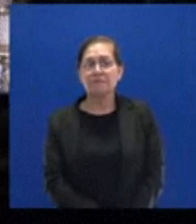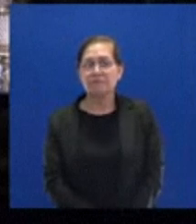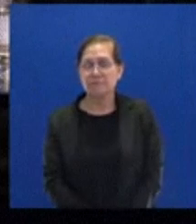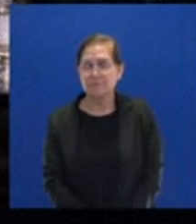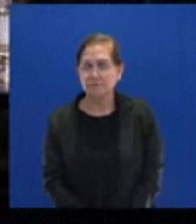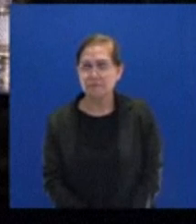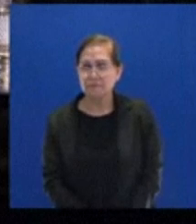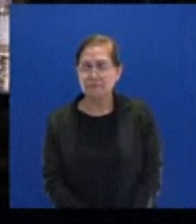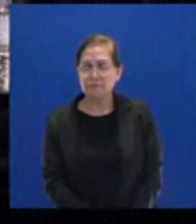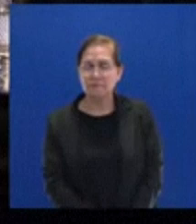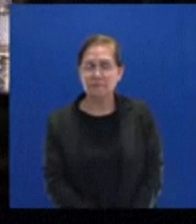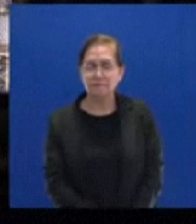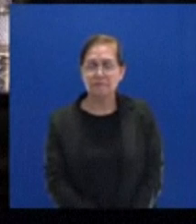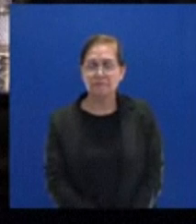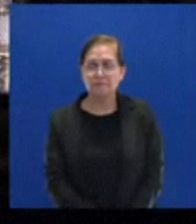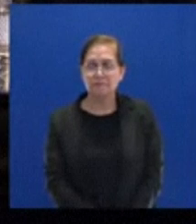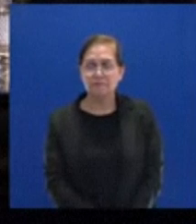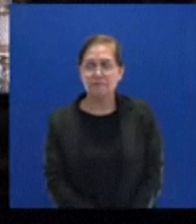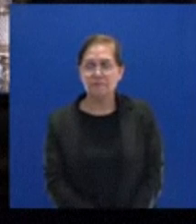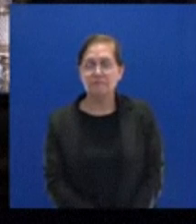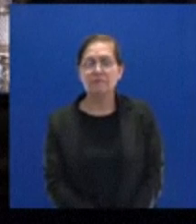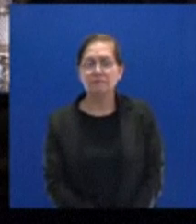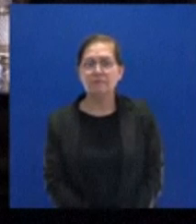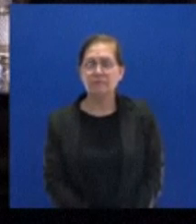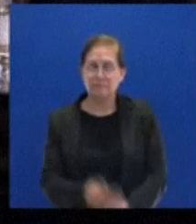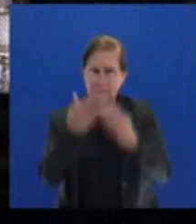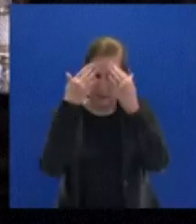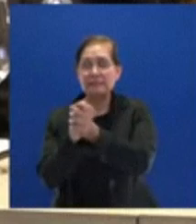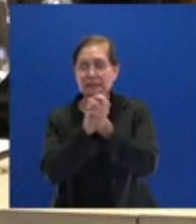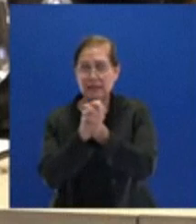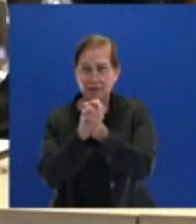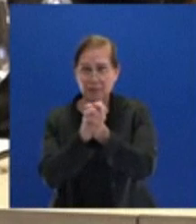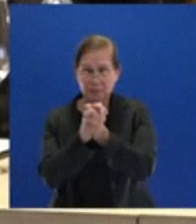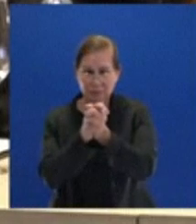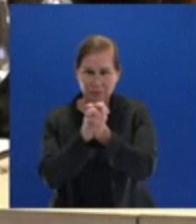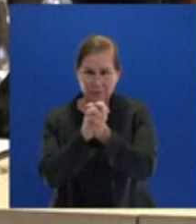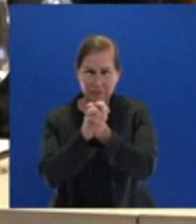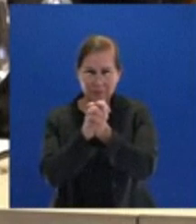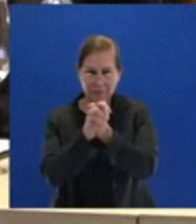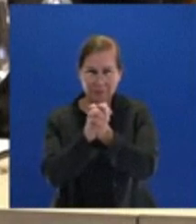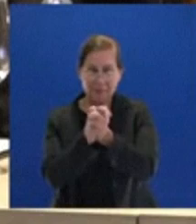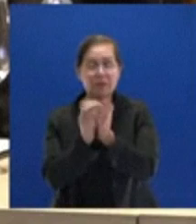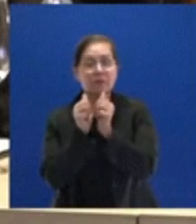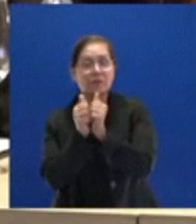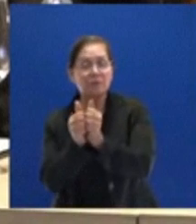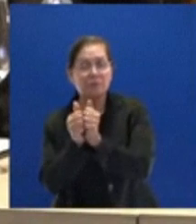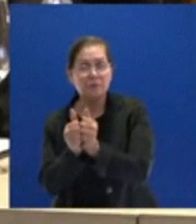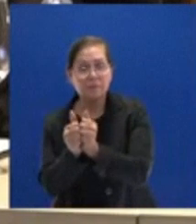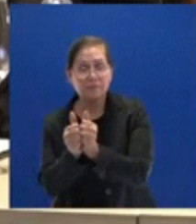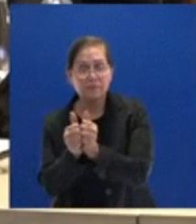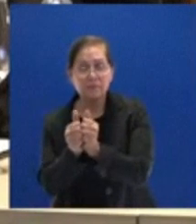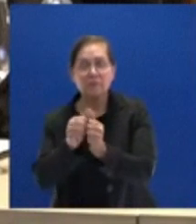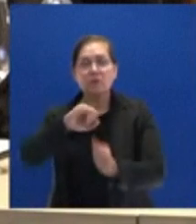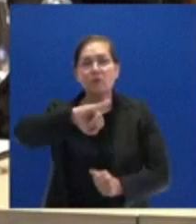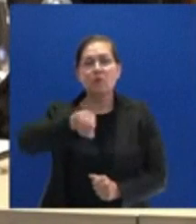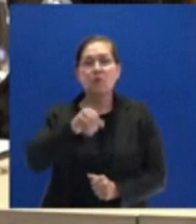Los cuatro países acordaron también reducir en 10% el arancel externo común en atención a una iniciativa de Brasil. La